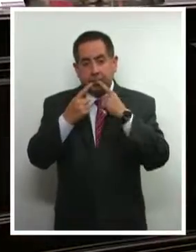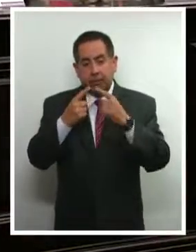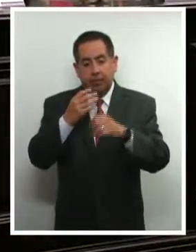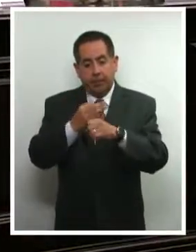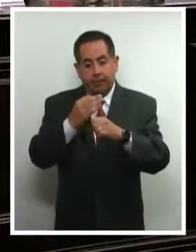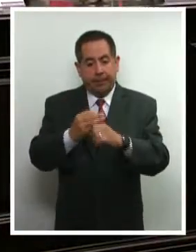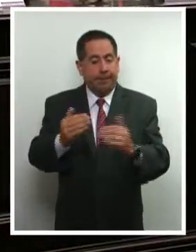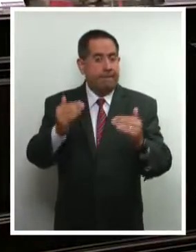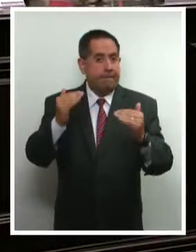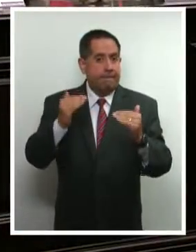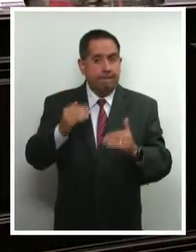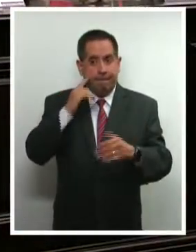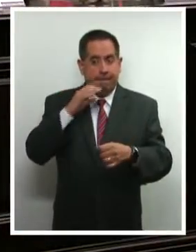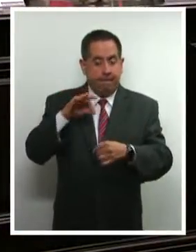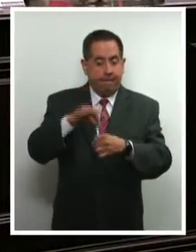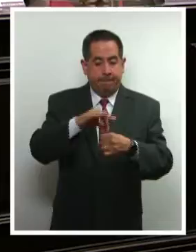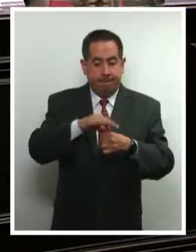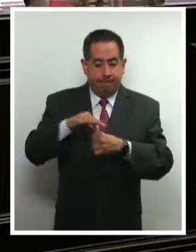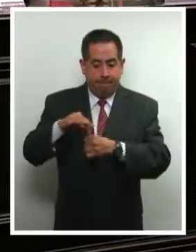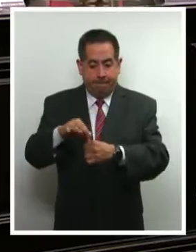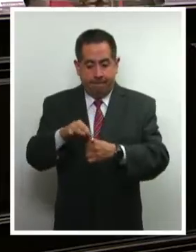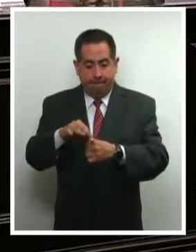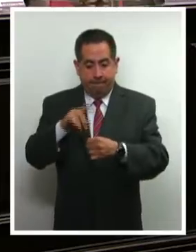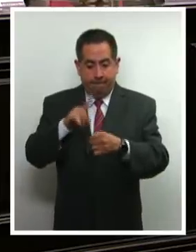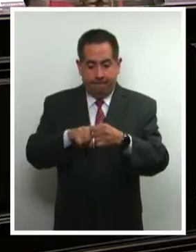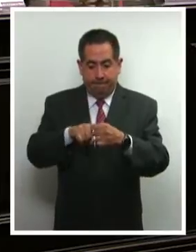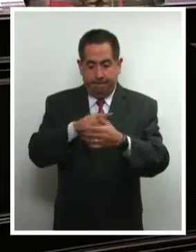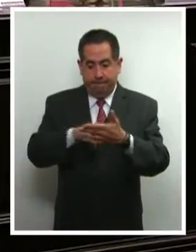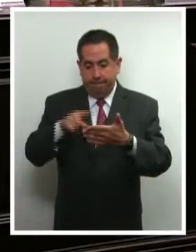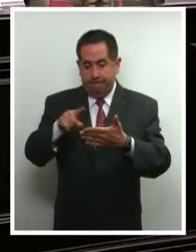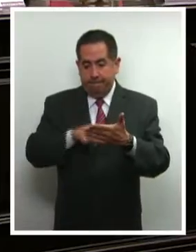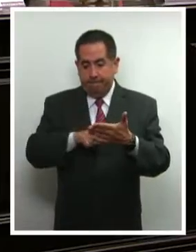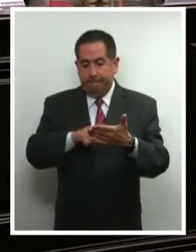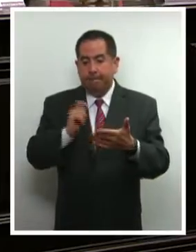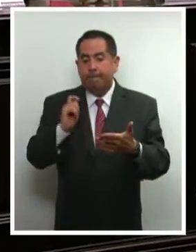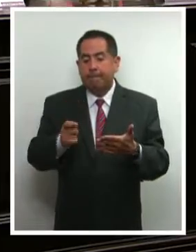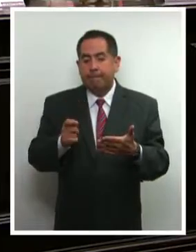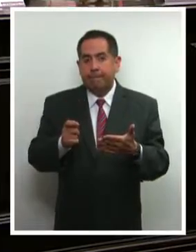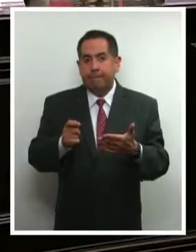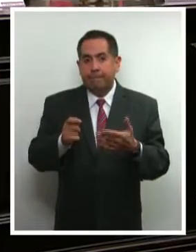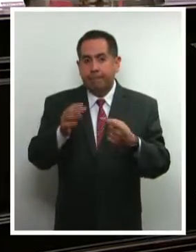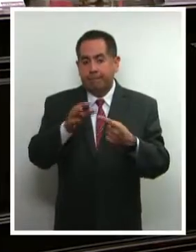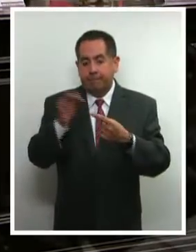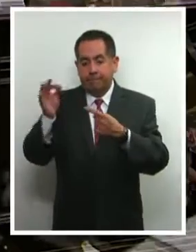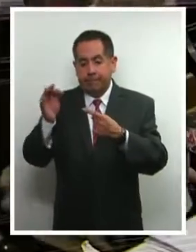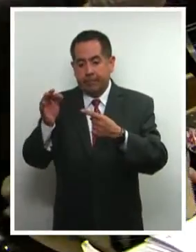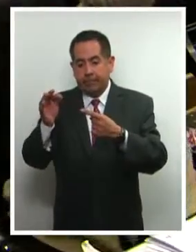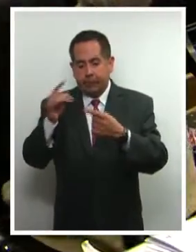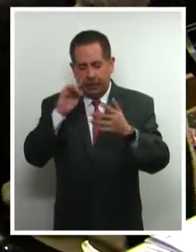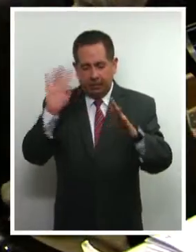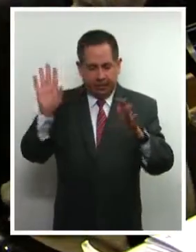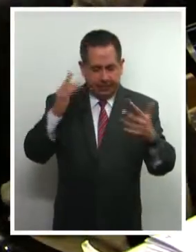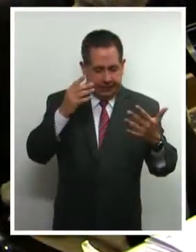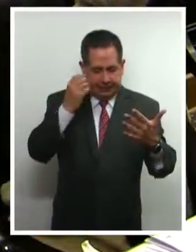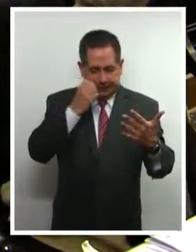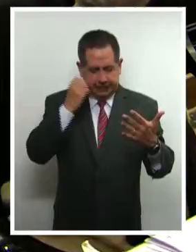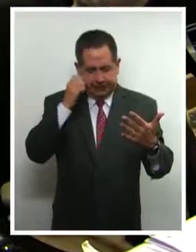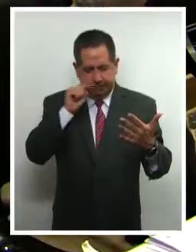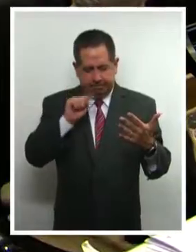pasar a la votación de los apartados. Déjenme checar en el